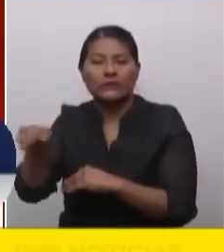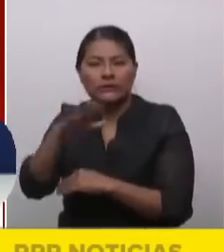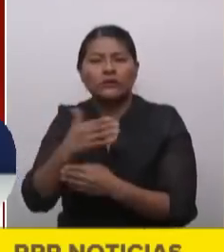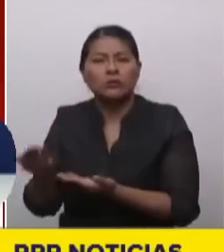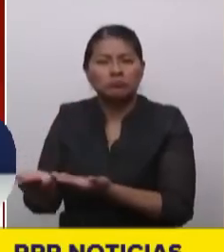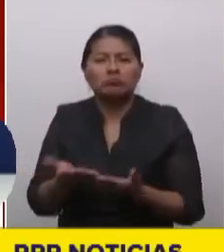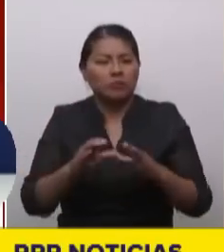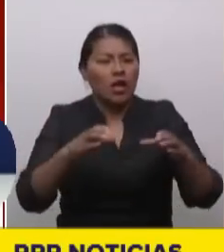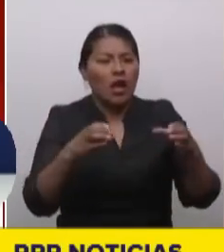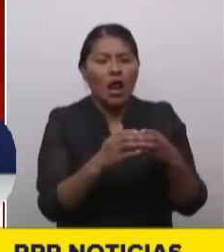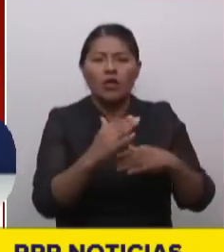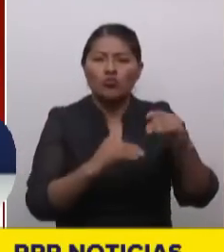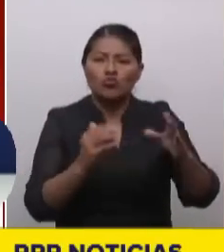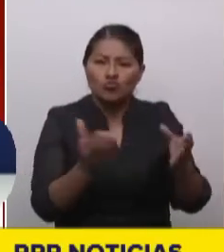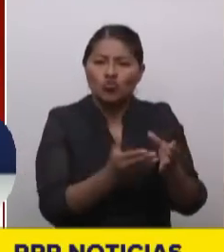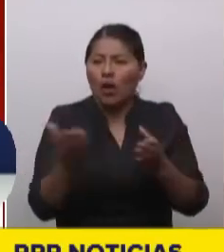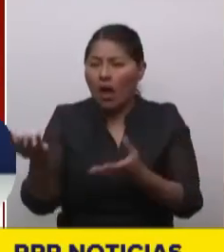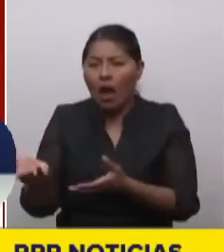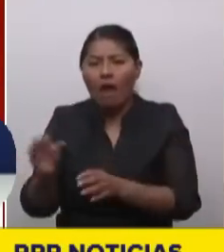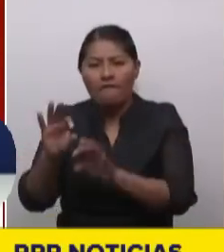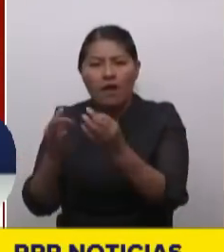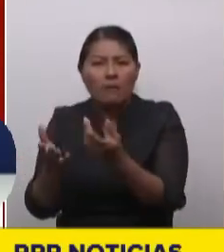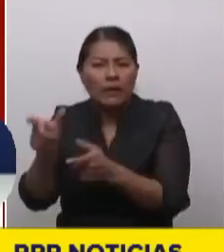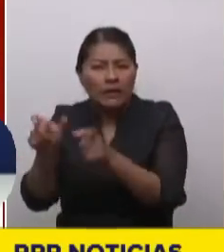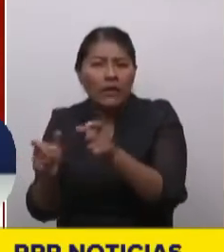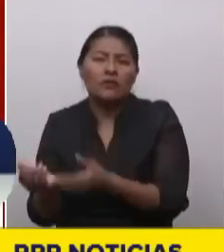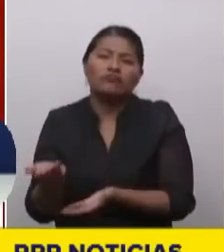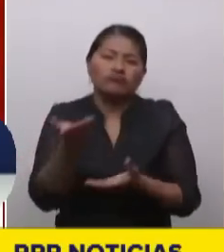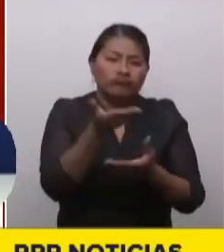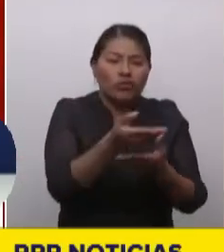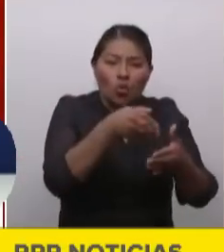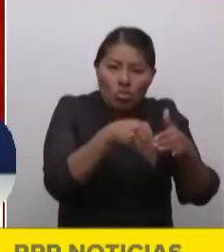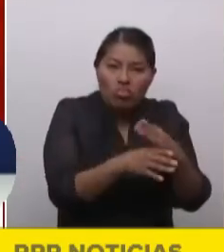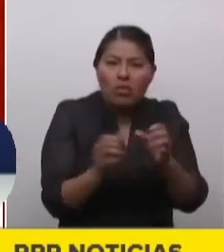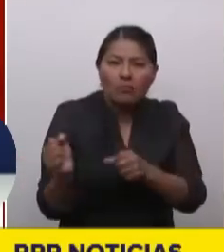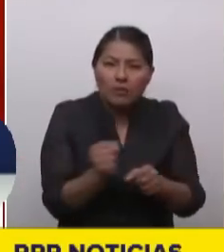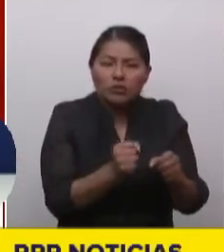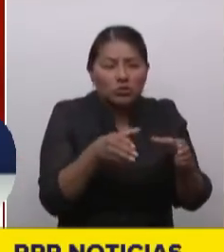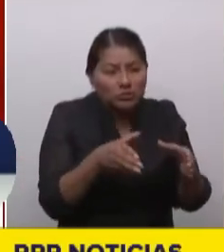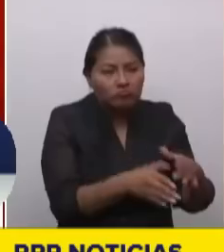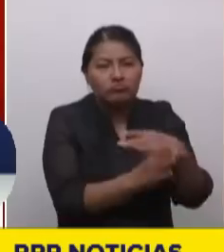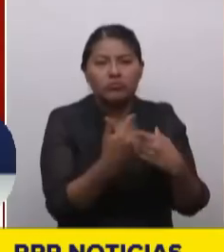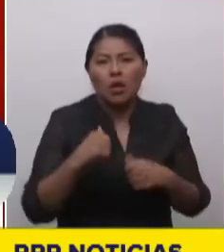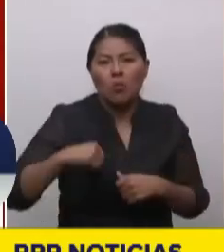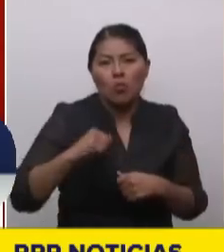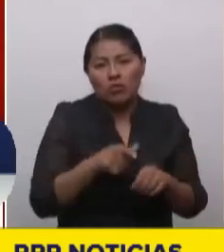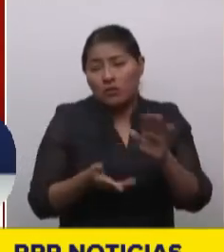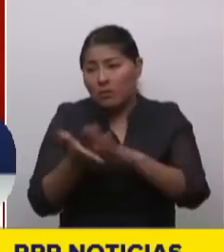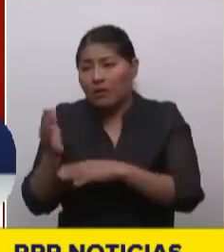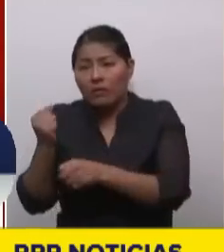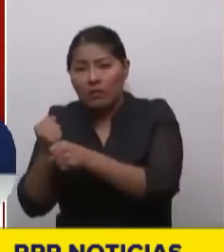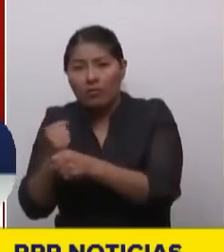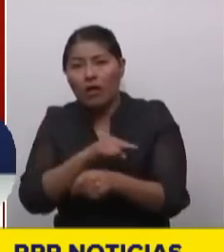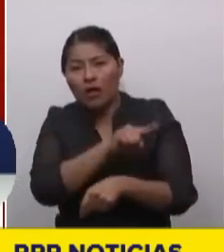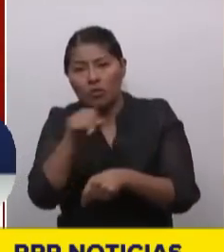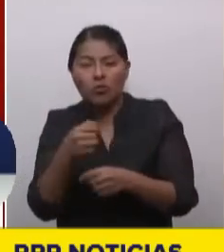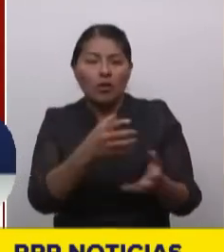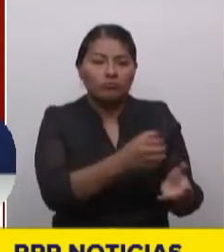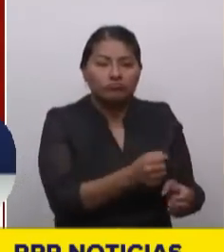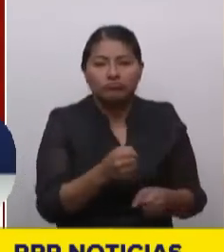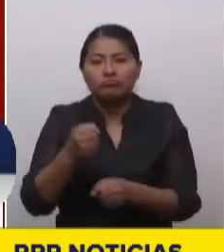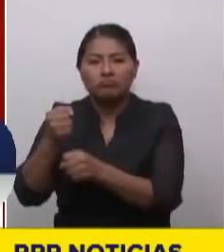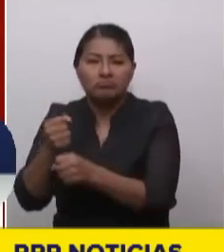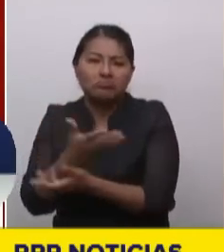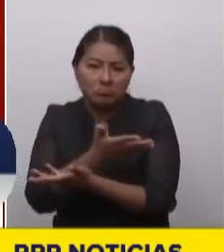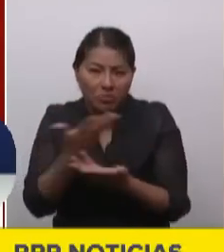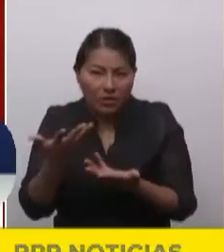que las familias dejen a sus adultos mayores al cuidado de la municipalidad, vayan a trabajar y cuando regresen los recojan. Pero